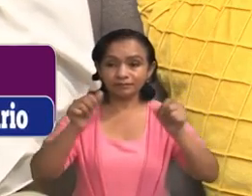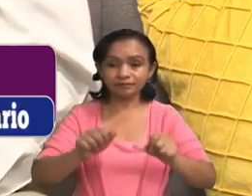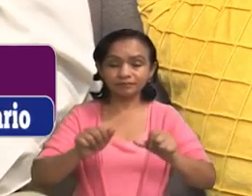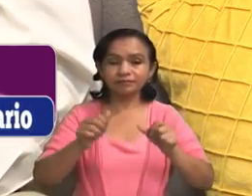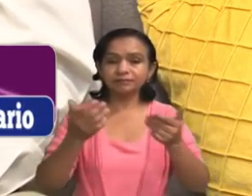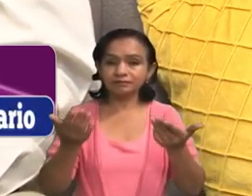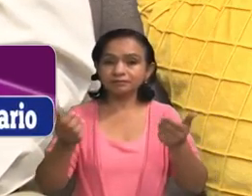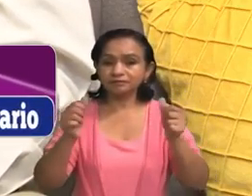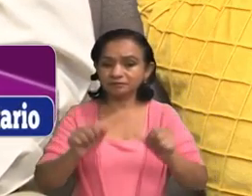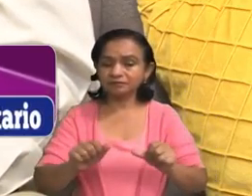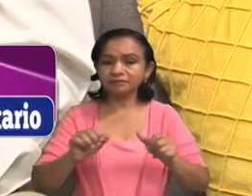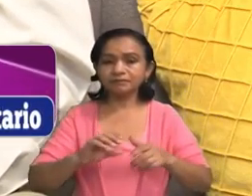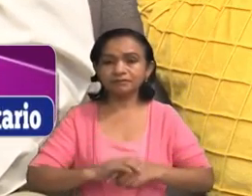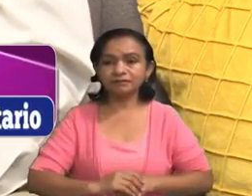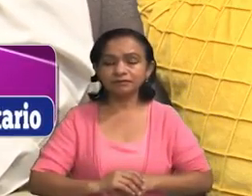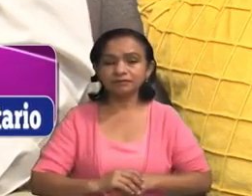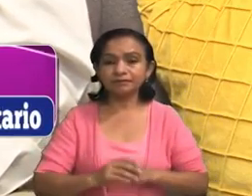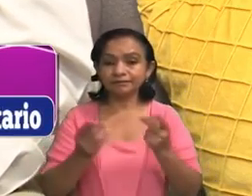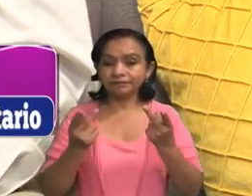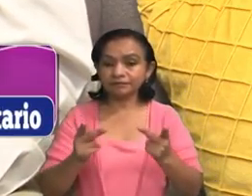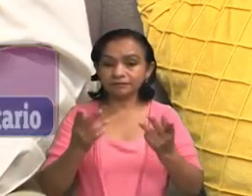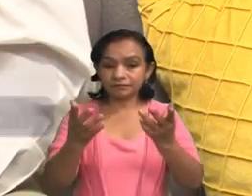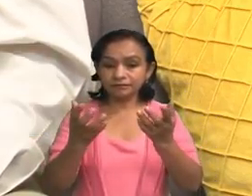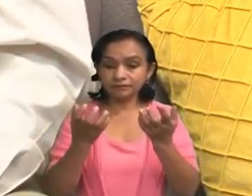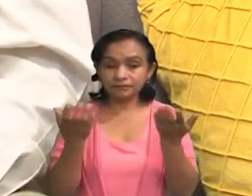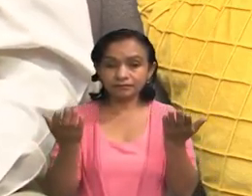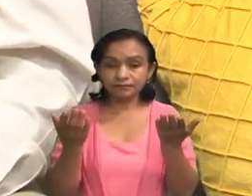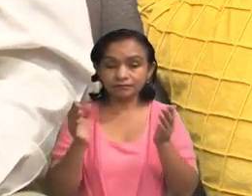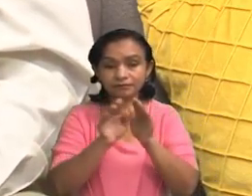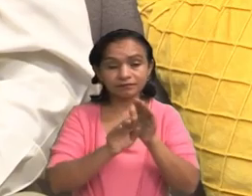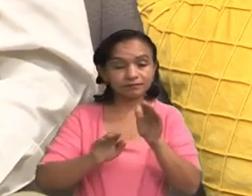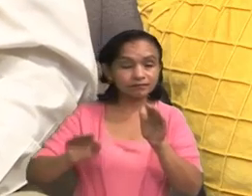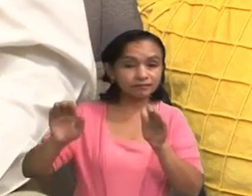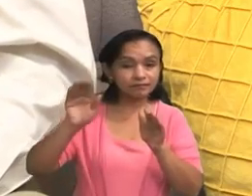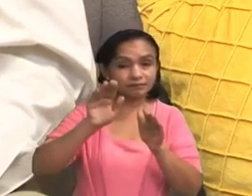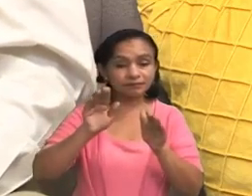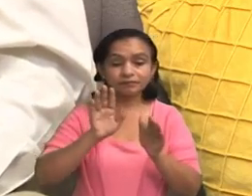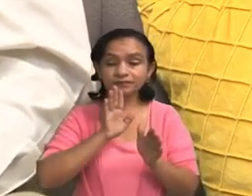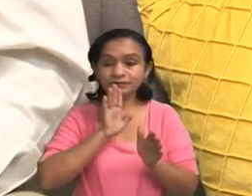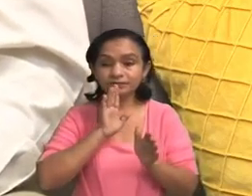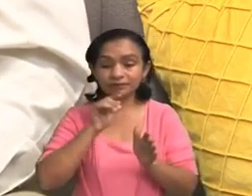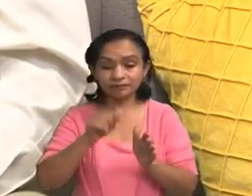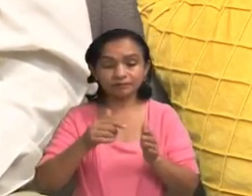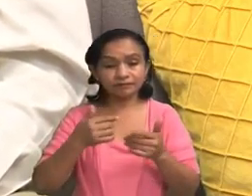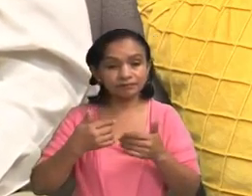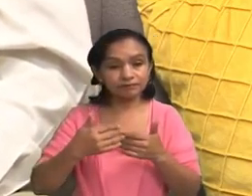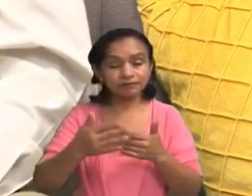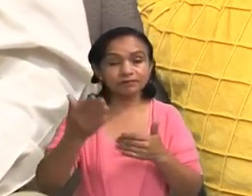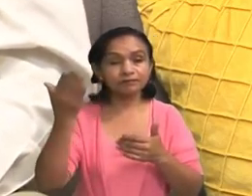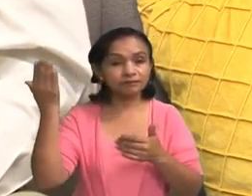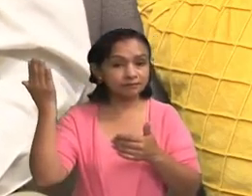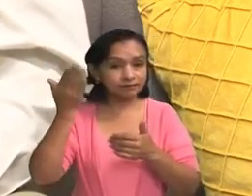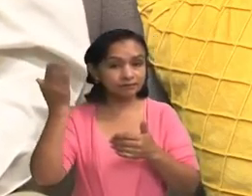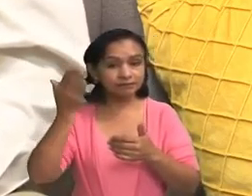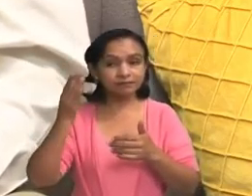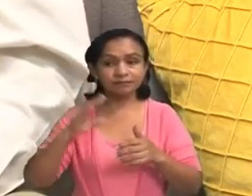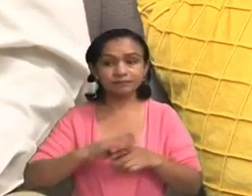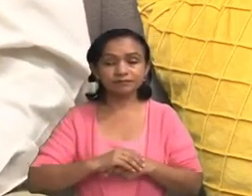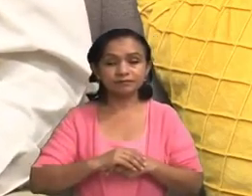determinan. Sin embargo, nosotros queremos ir más adelante de lo que es clásico. En este congreso